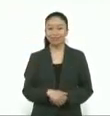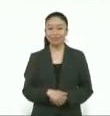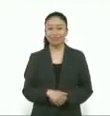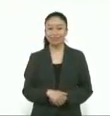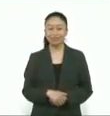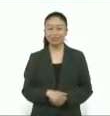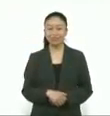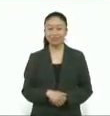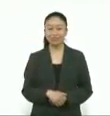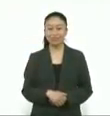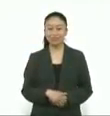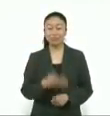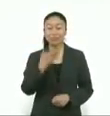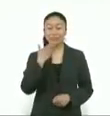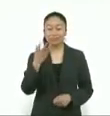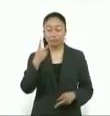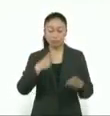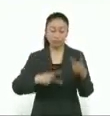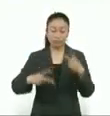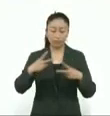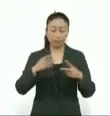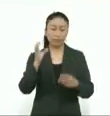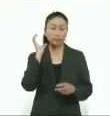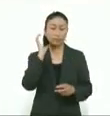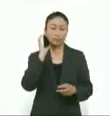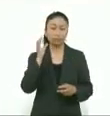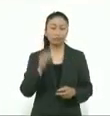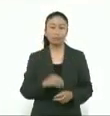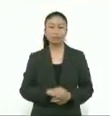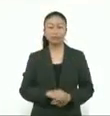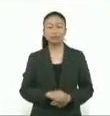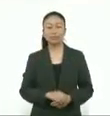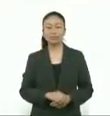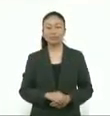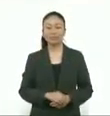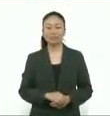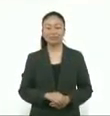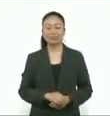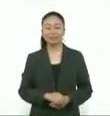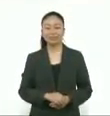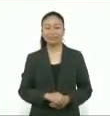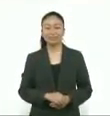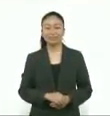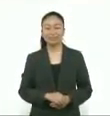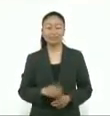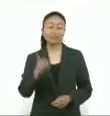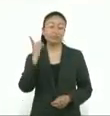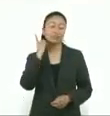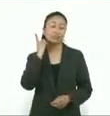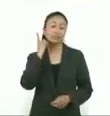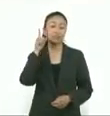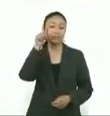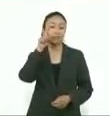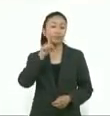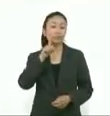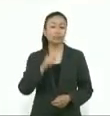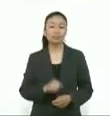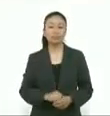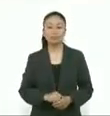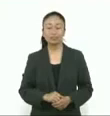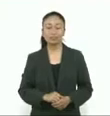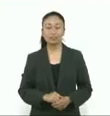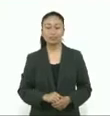Quiero también dar la bienvenida a las senadoras de la República y a las diputadas de la